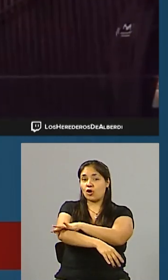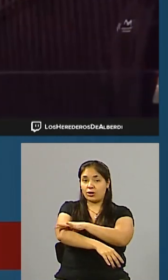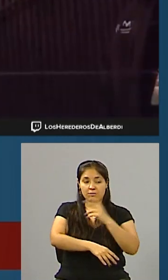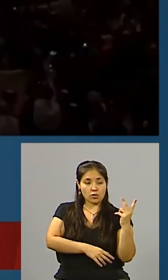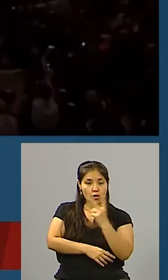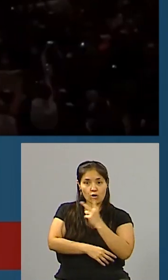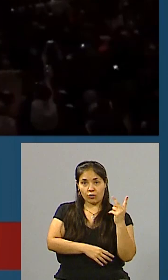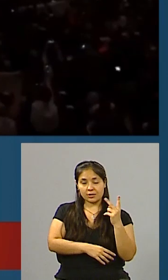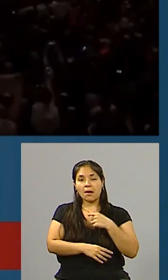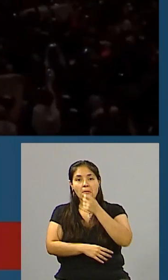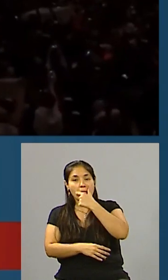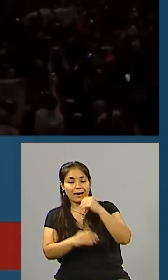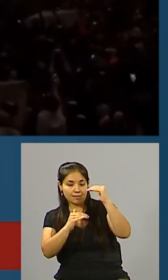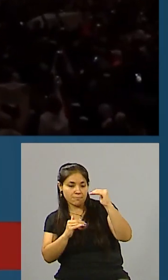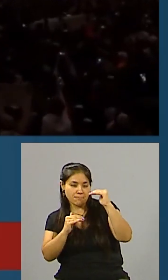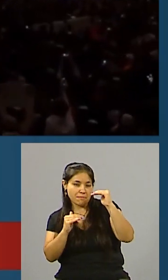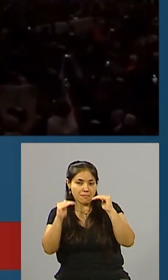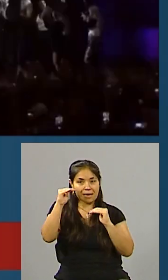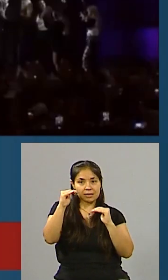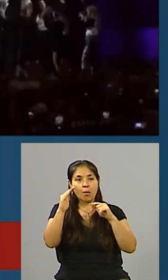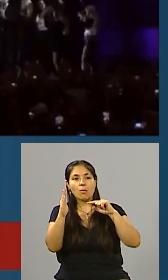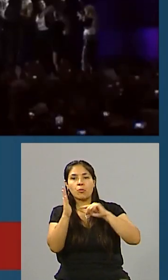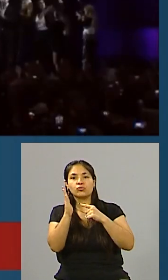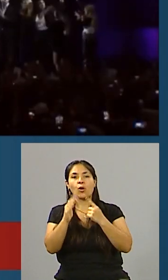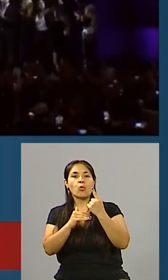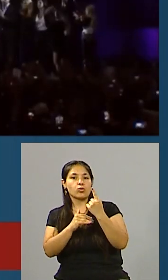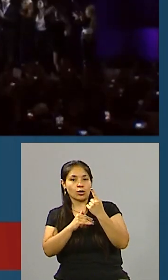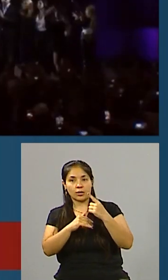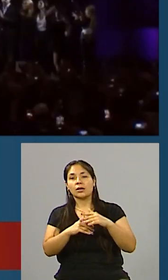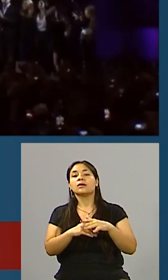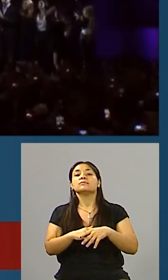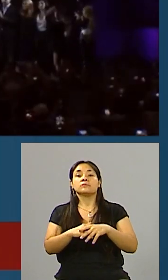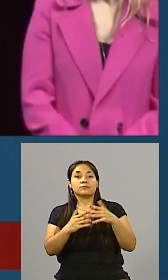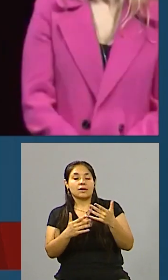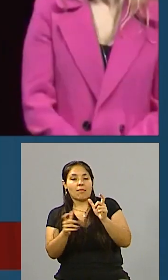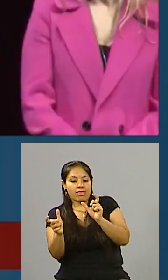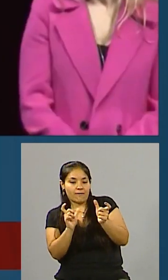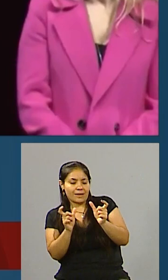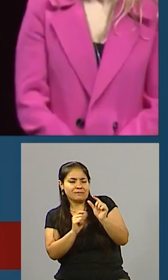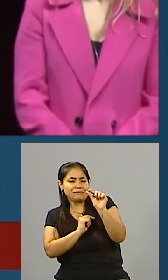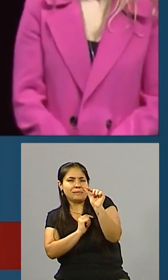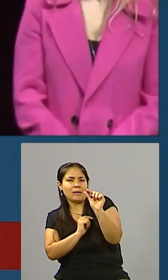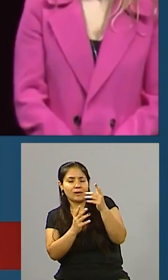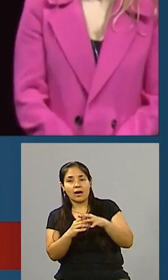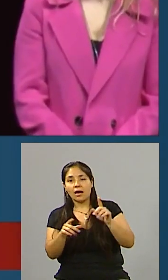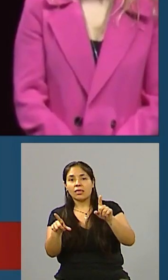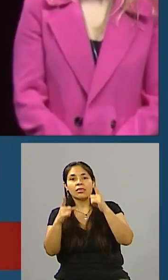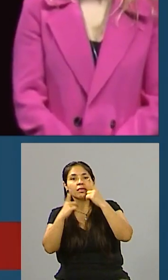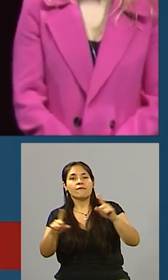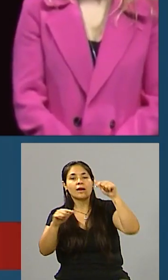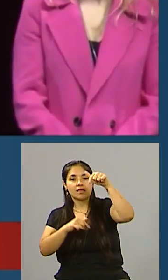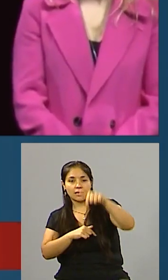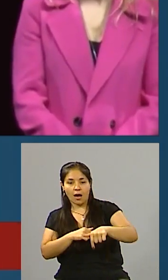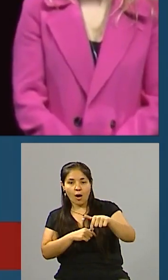se impuso Macri por un poquito más de un punto, ¿no? O sea, una diferencia muy escasa, que no se dio en esta